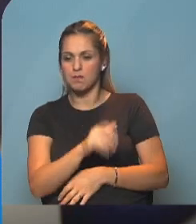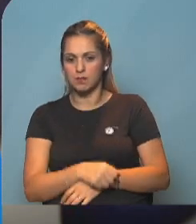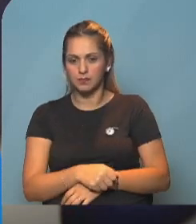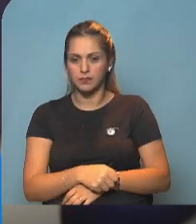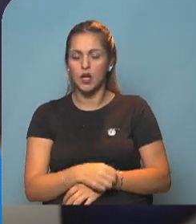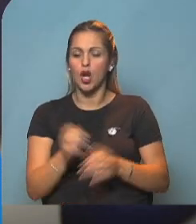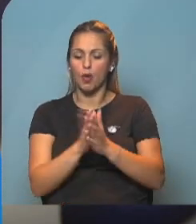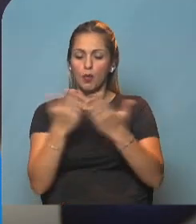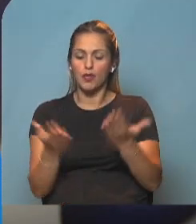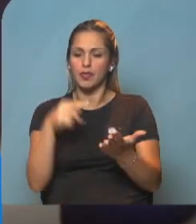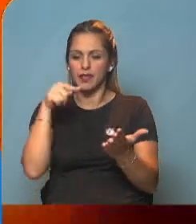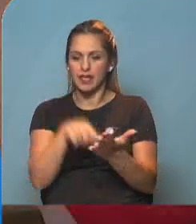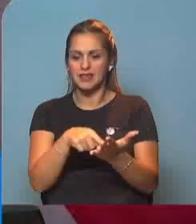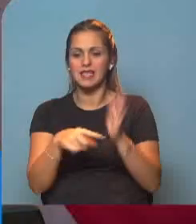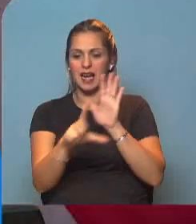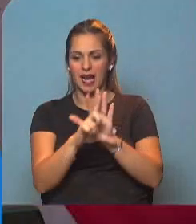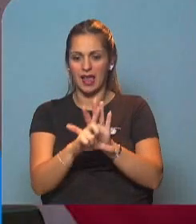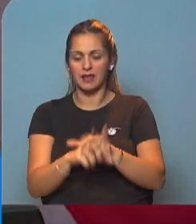la Constitución y de la ley.